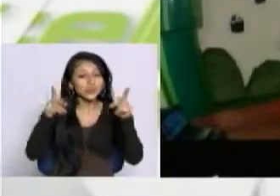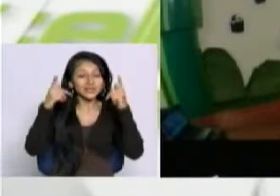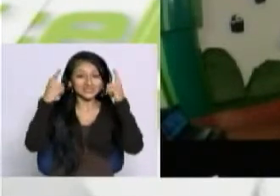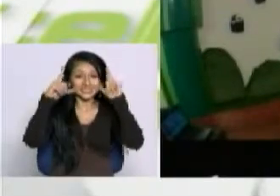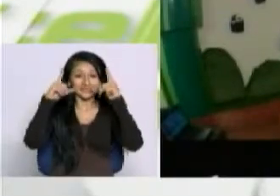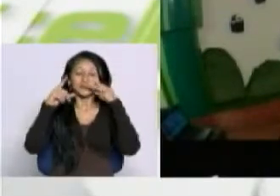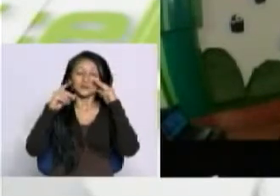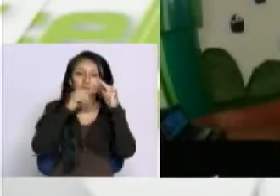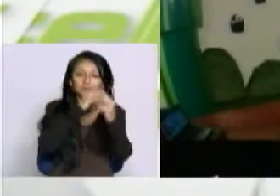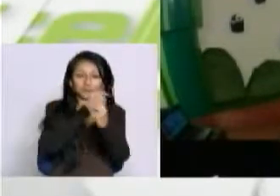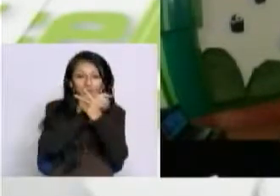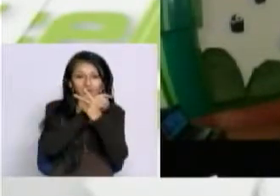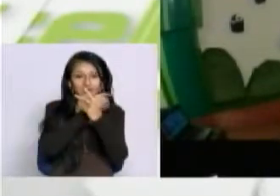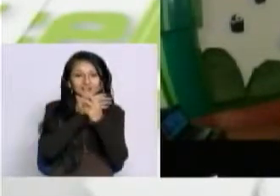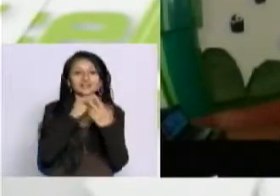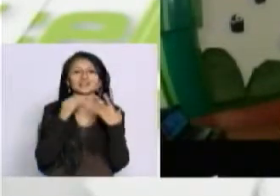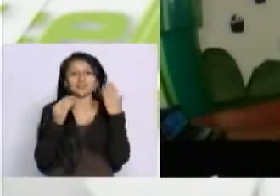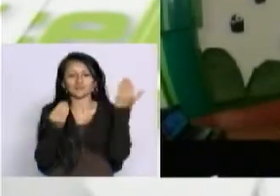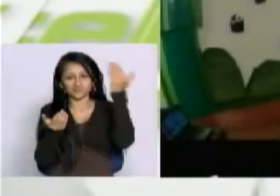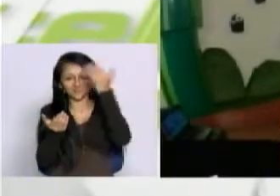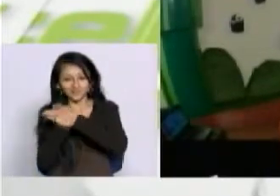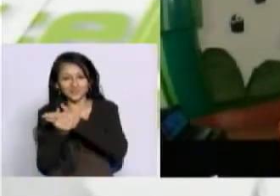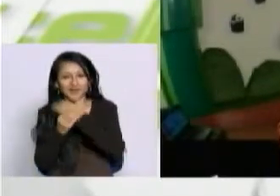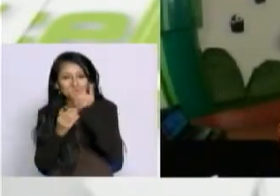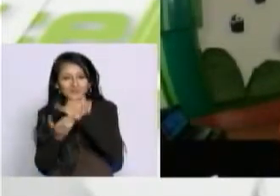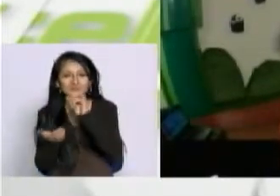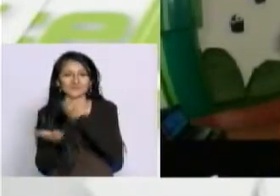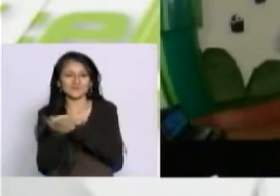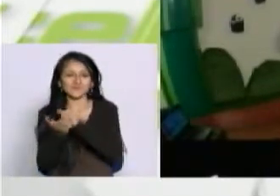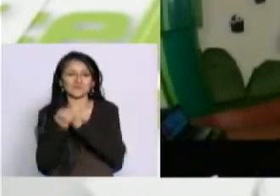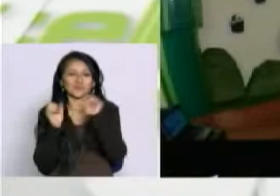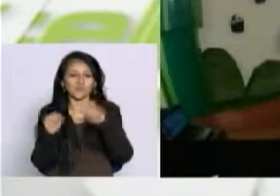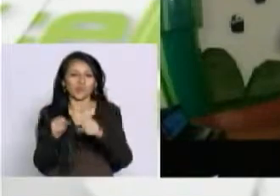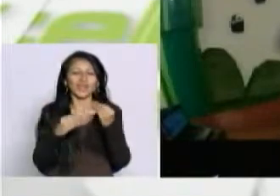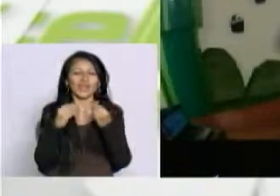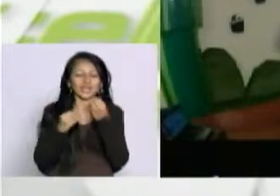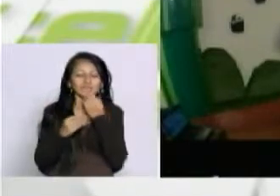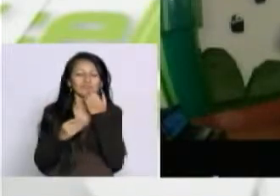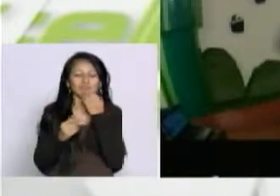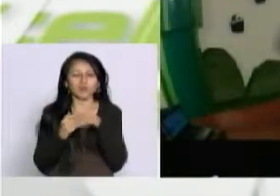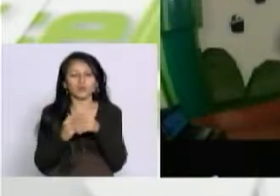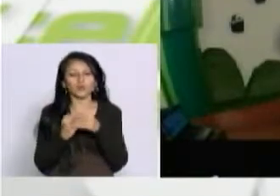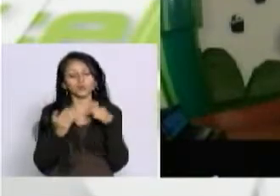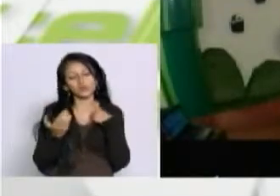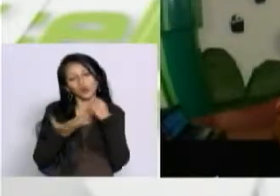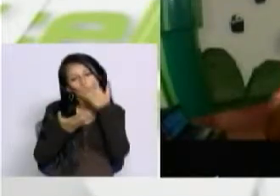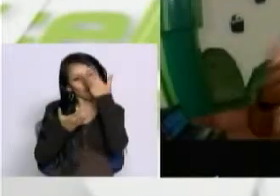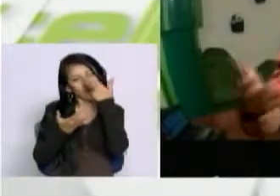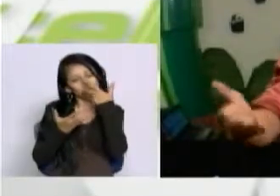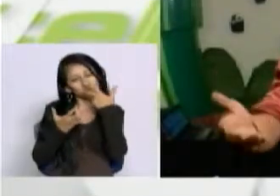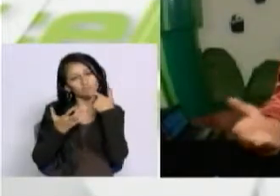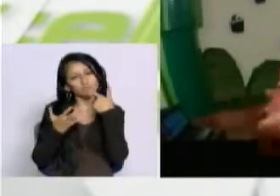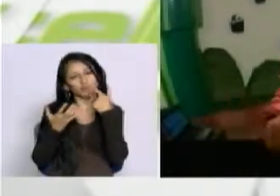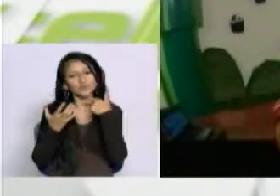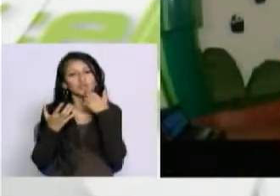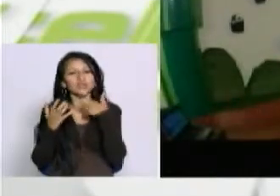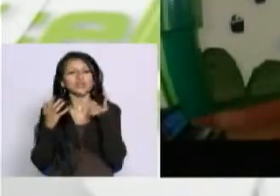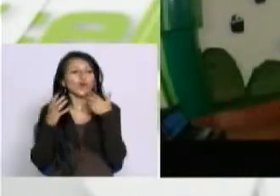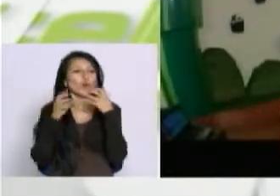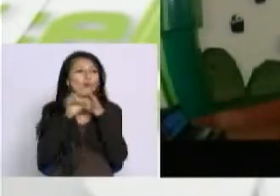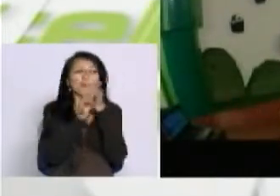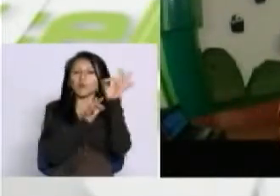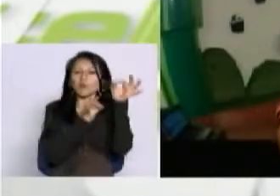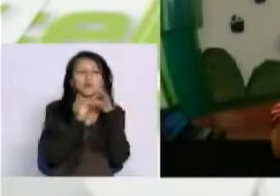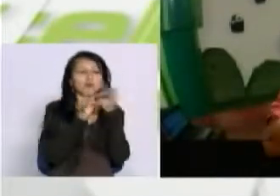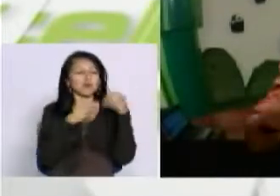las videollamadas, entonces nos van a escribir a través de las redes sociales, pero también se van a poder ver en el programa. Que yo estoy en Samaná, que estoy